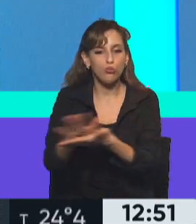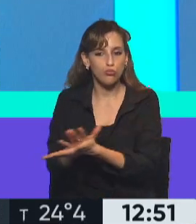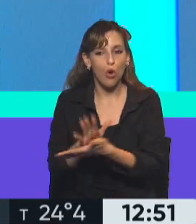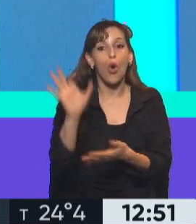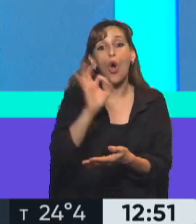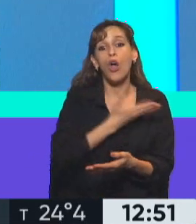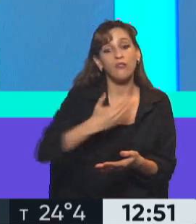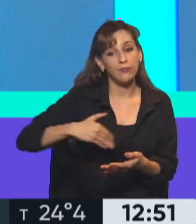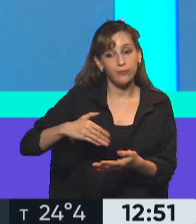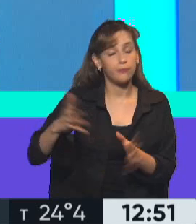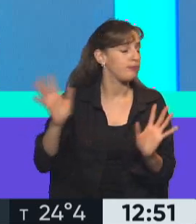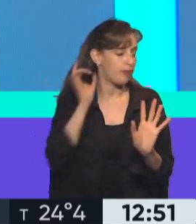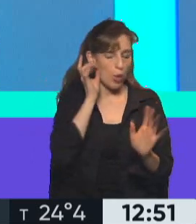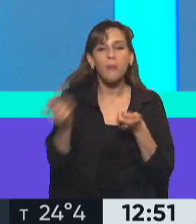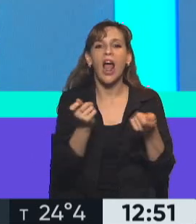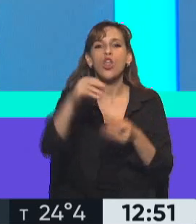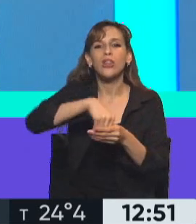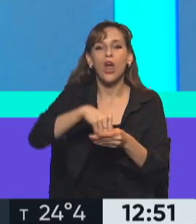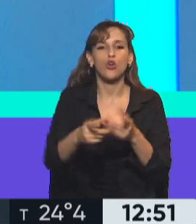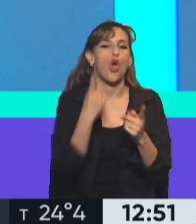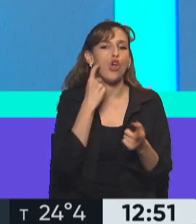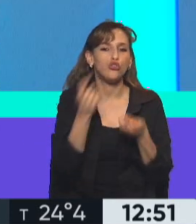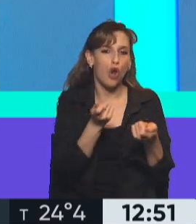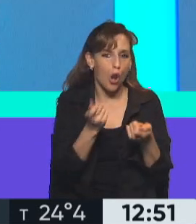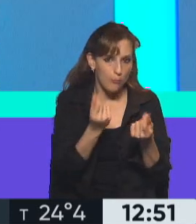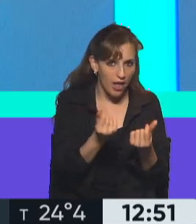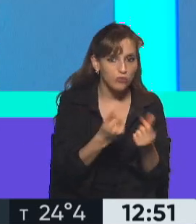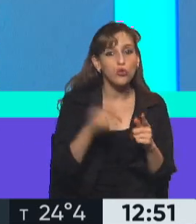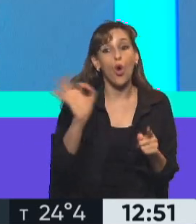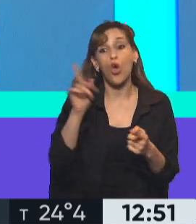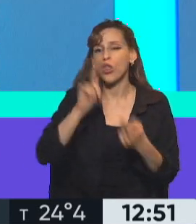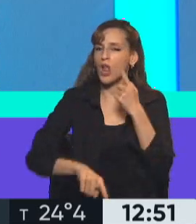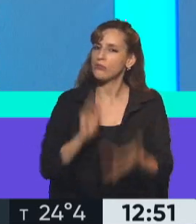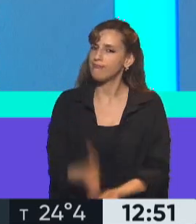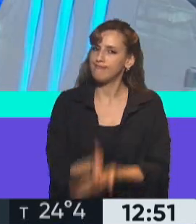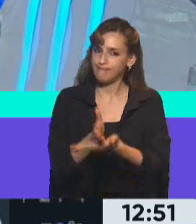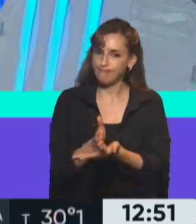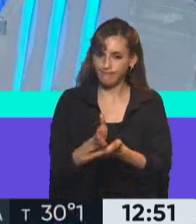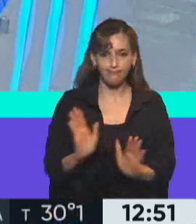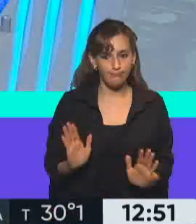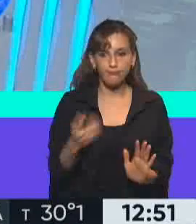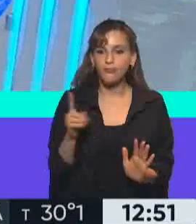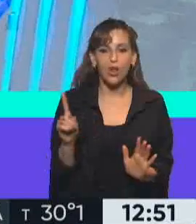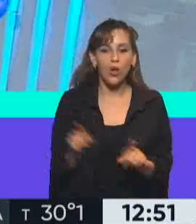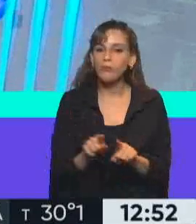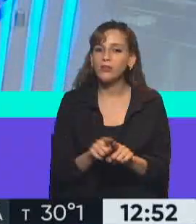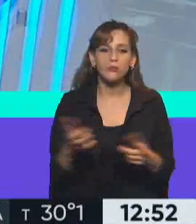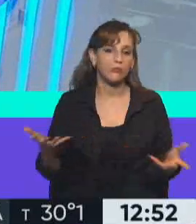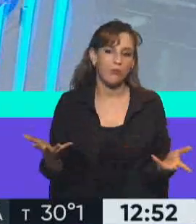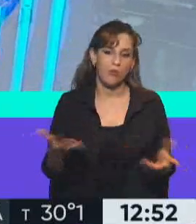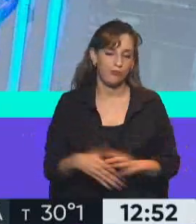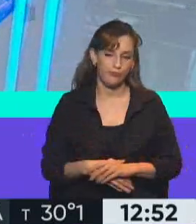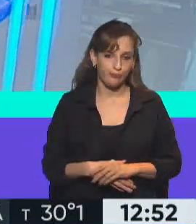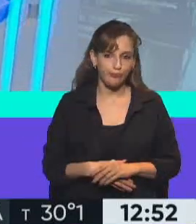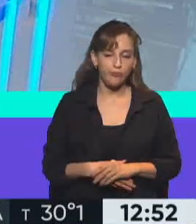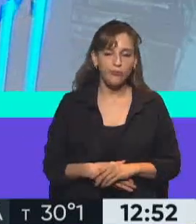mercado interno para que no haya una distorsión, o la otra, ponerse un poco más firme y restringir. Pero sigue siendo la misma dinámica anterior, que no altera esa dinámica.